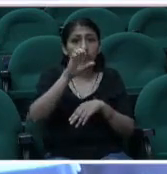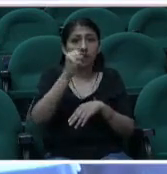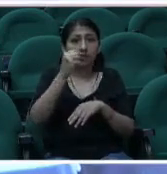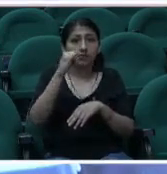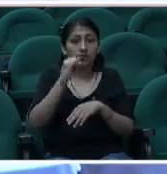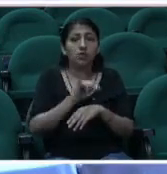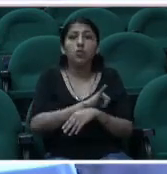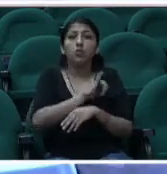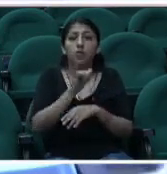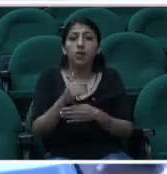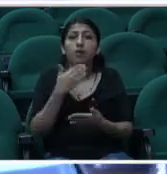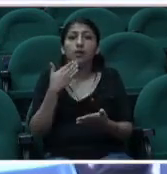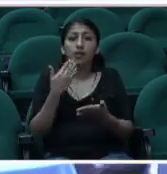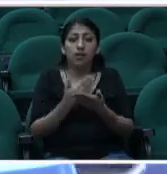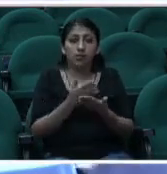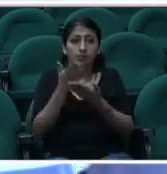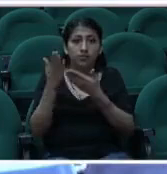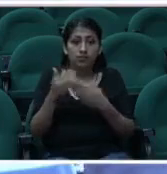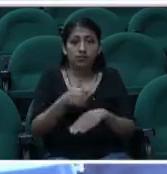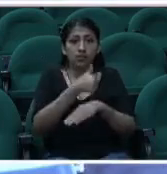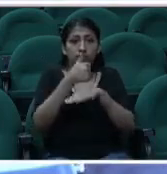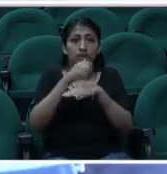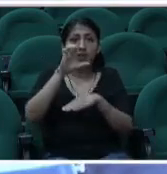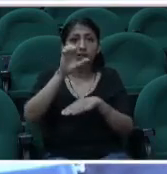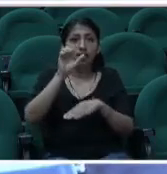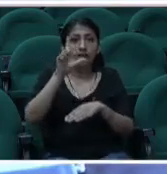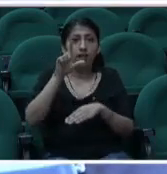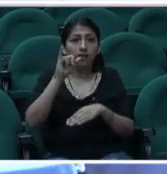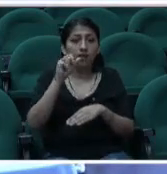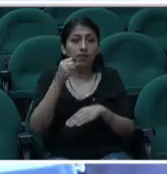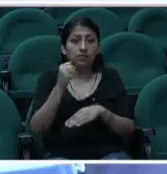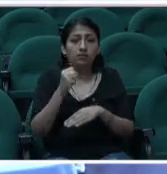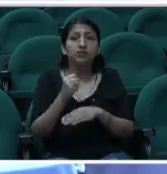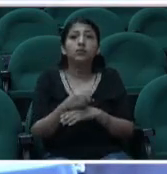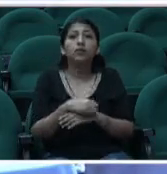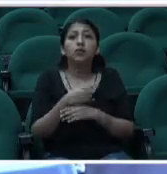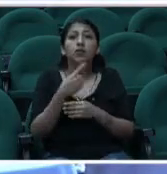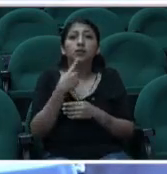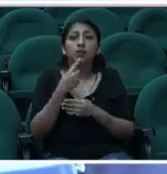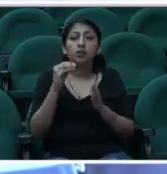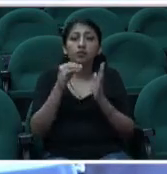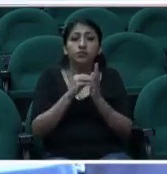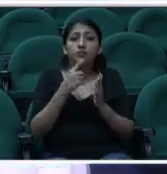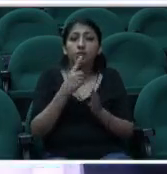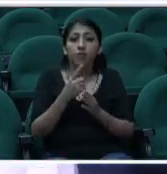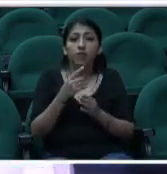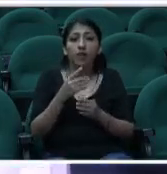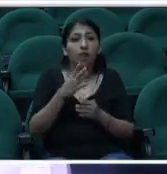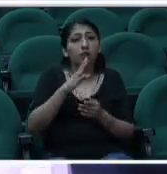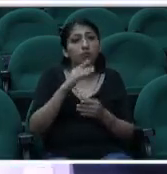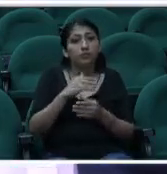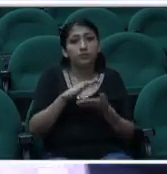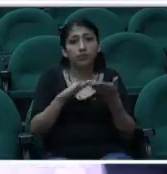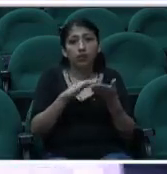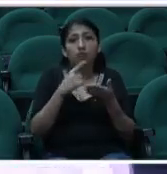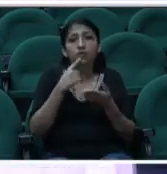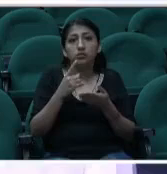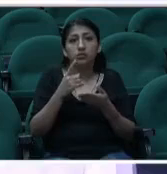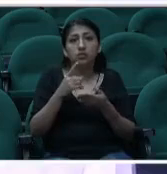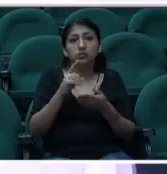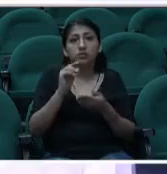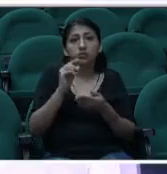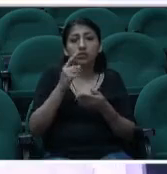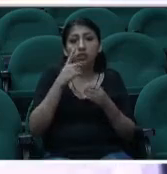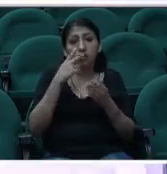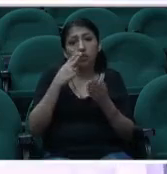asímismo al candidato elías cachero cabe indicar que lastimosamente no se nos ha